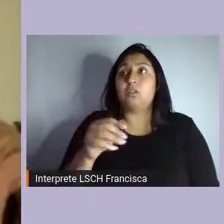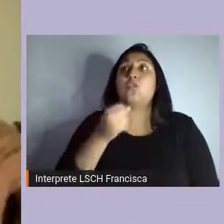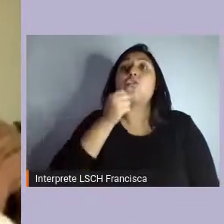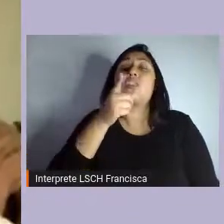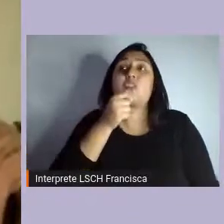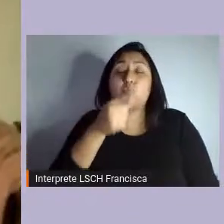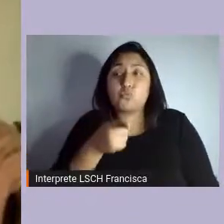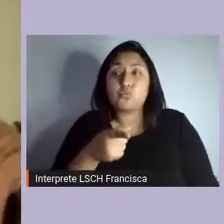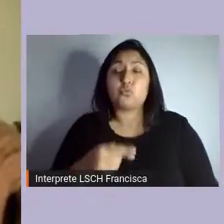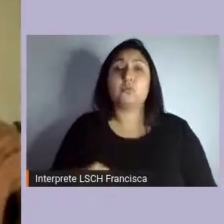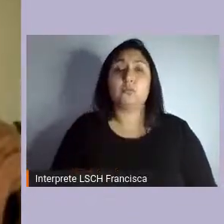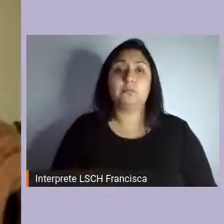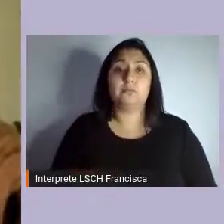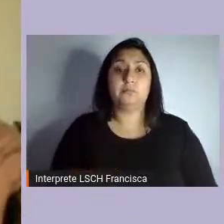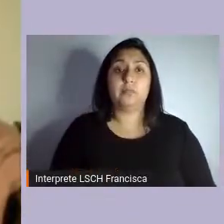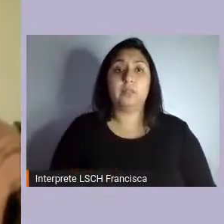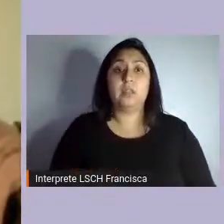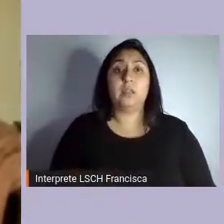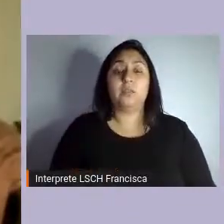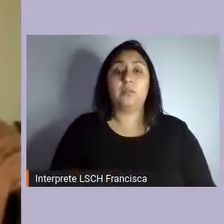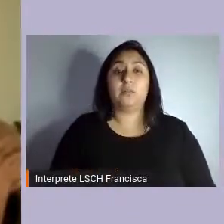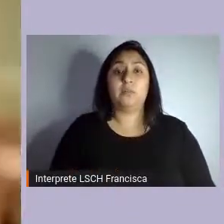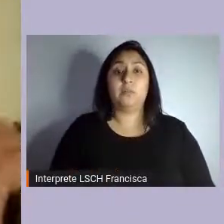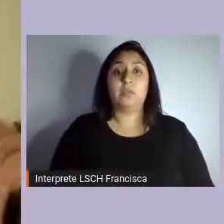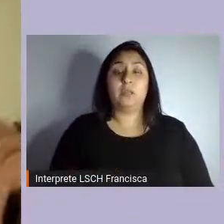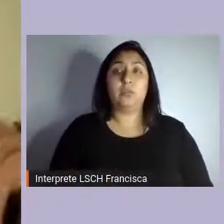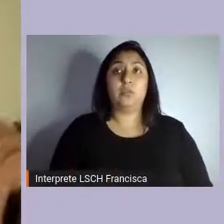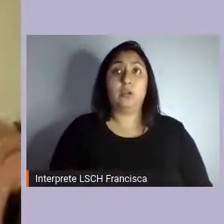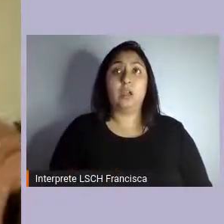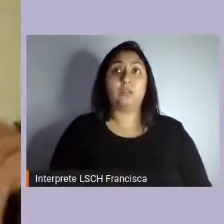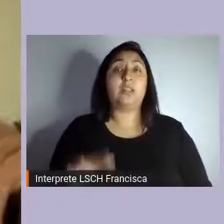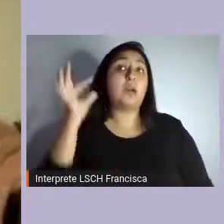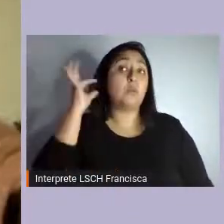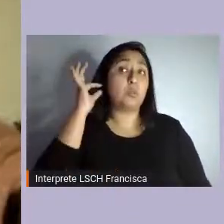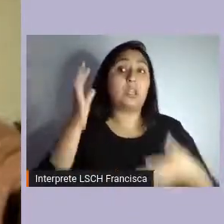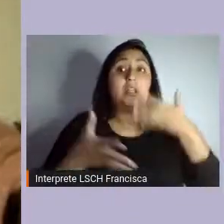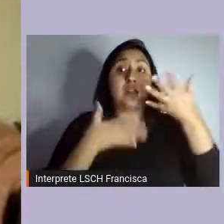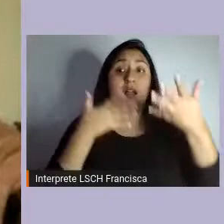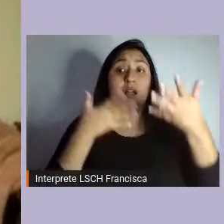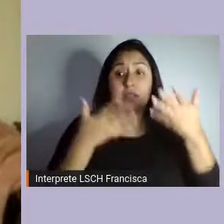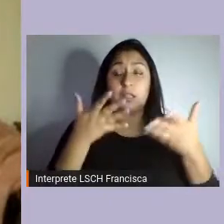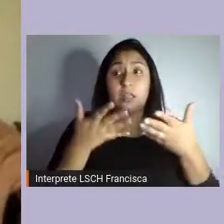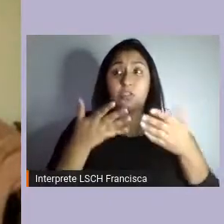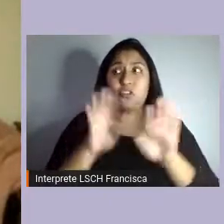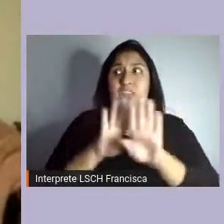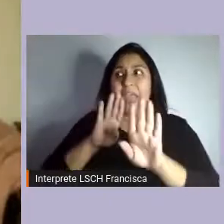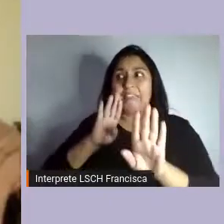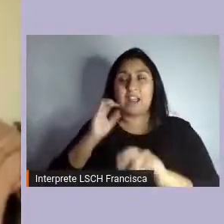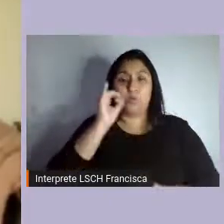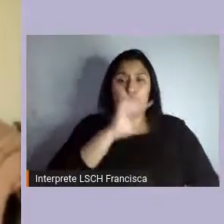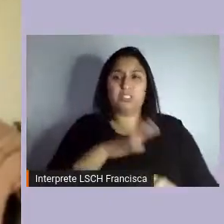esta mujer que está cantando y el trasfondo social ahí también de un Chile violento, ¿cierto?